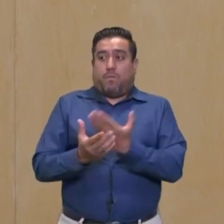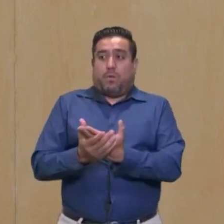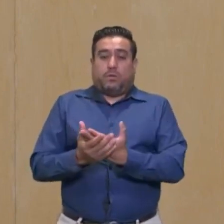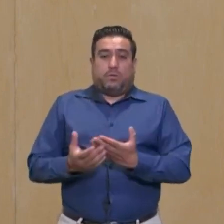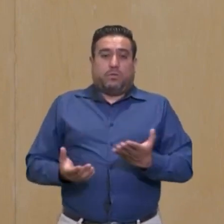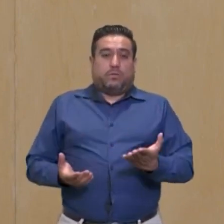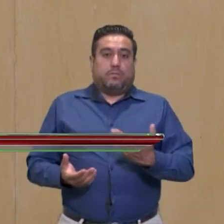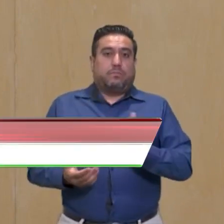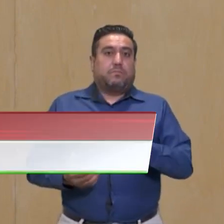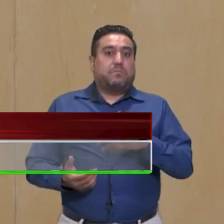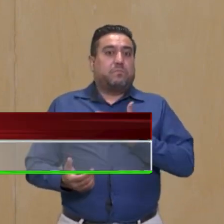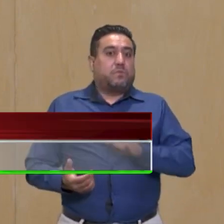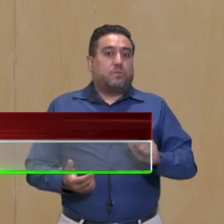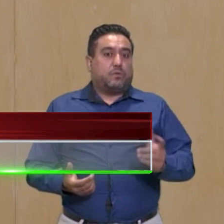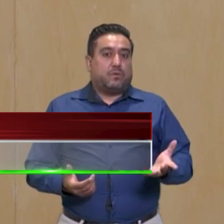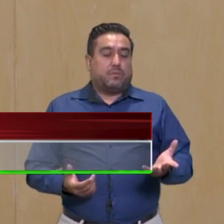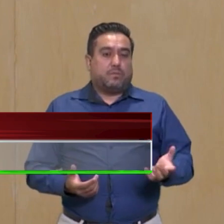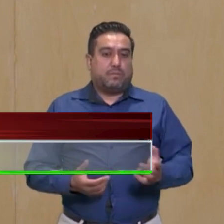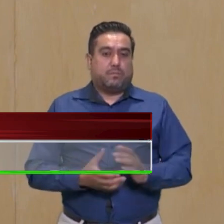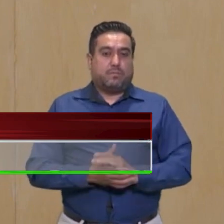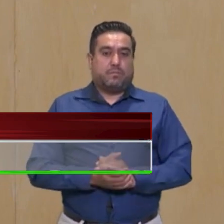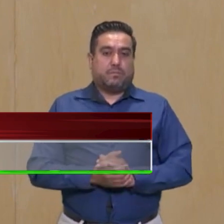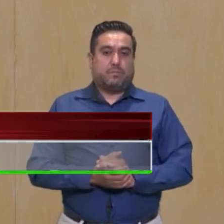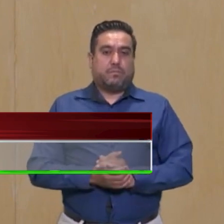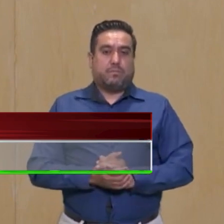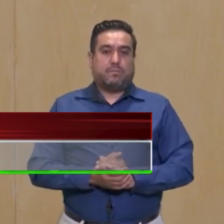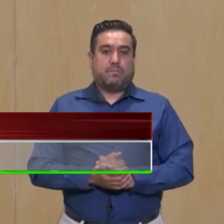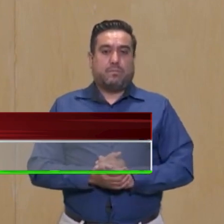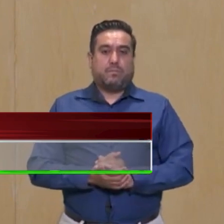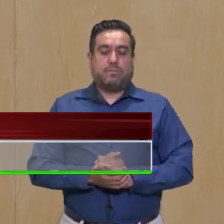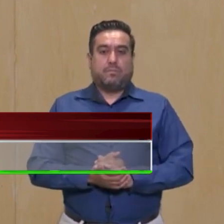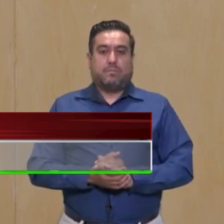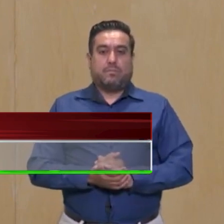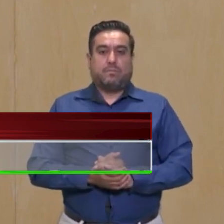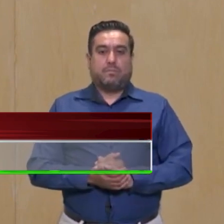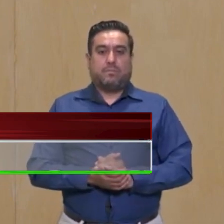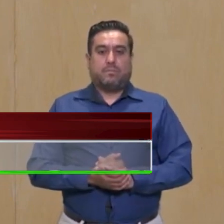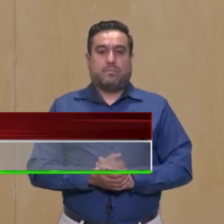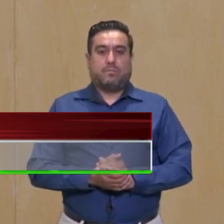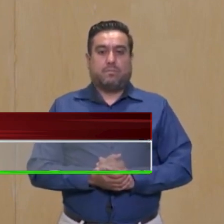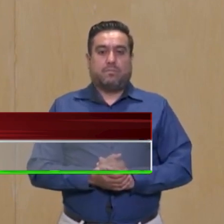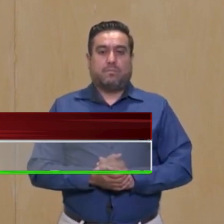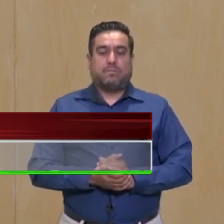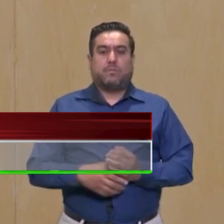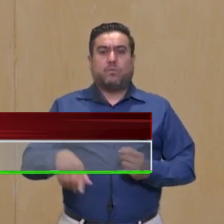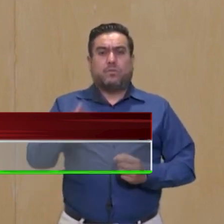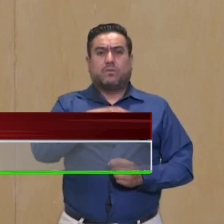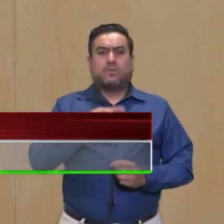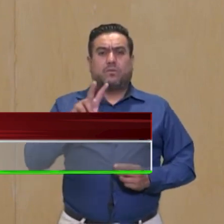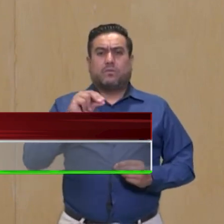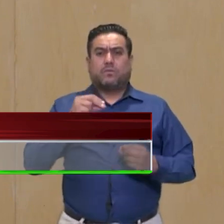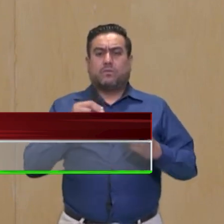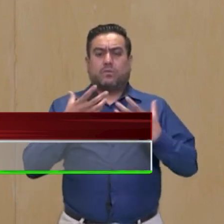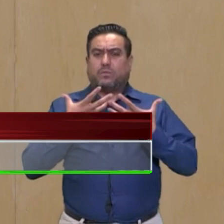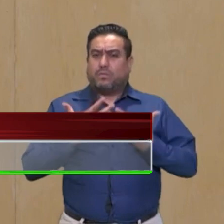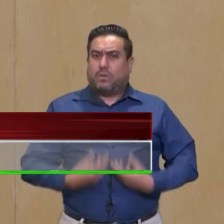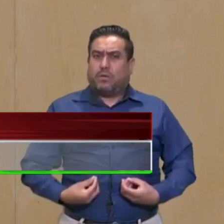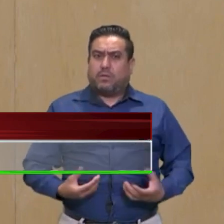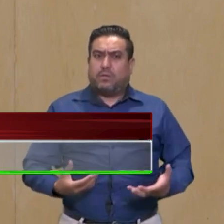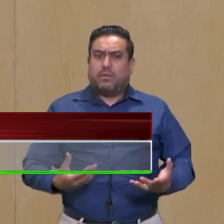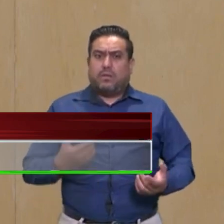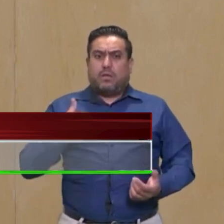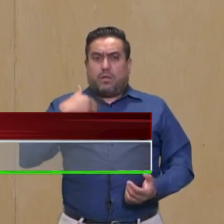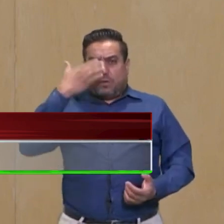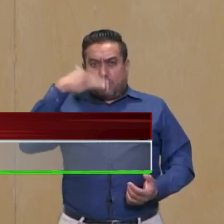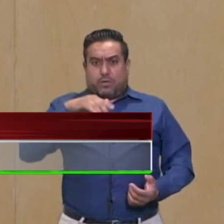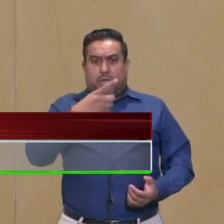que no gusta pero no se espanten sí Yo entiendo que haya una defensa